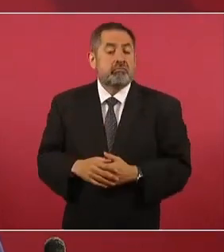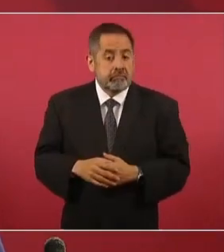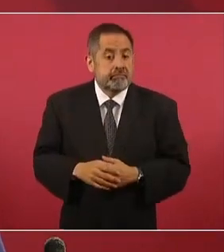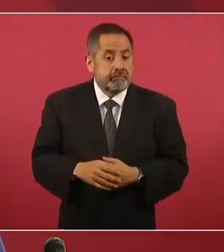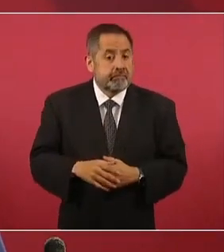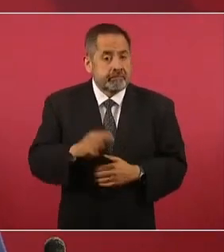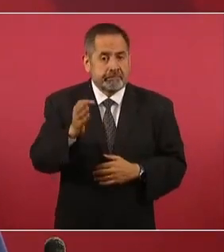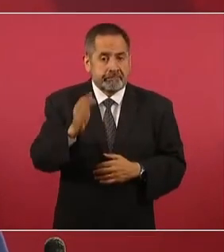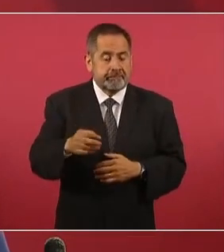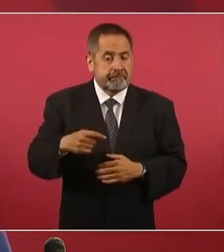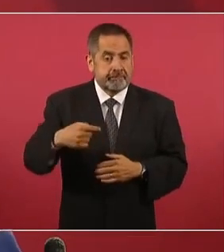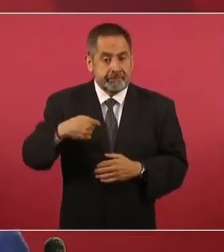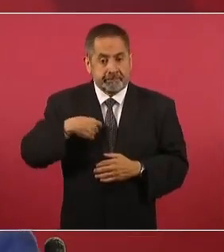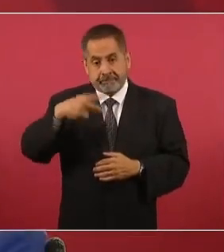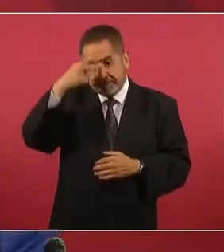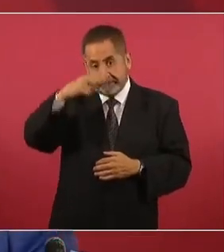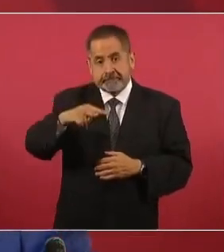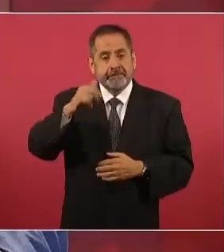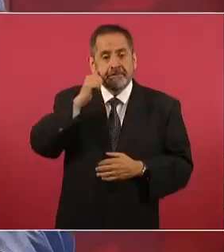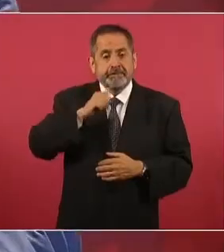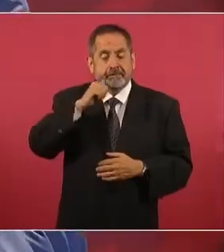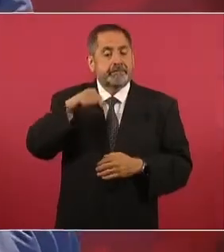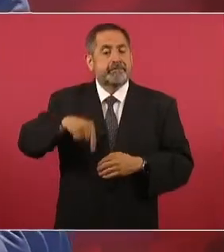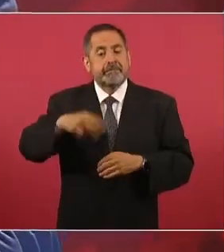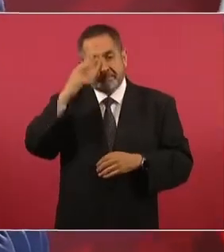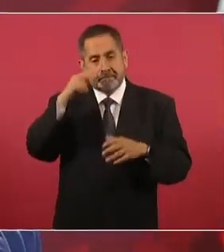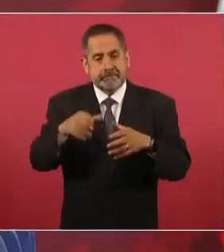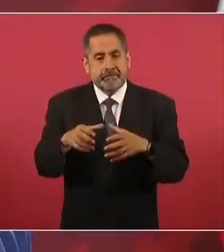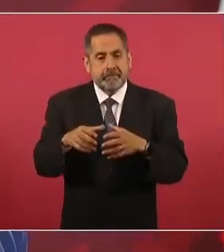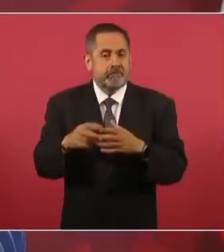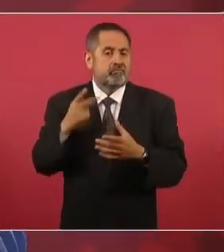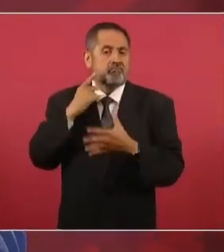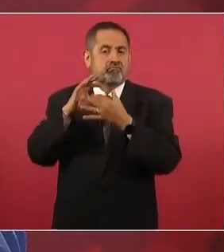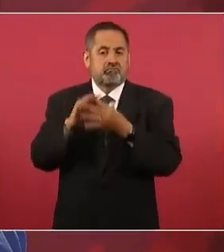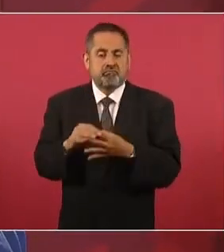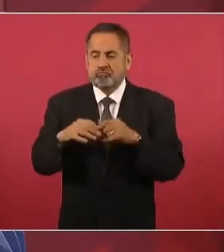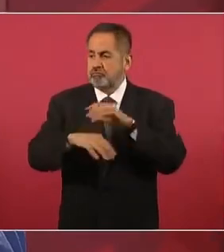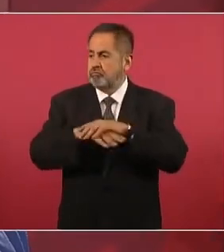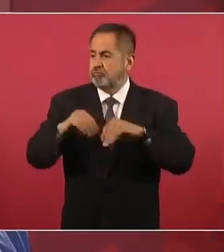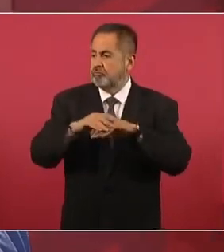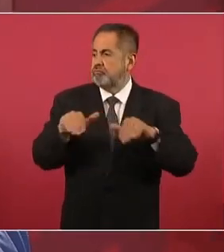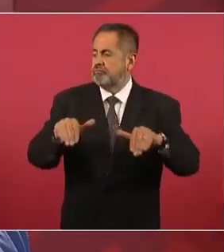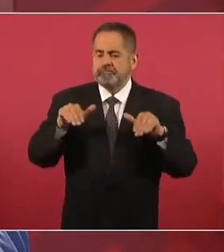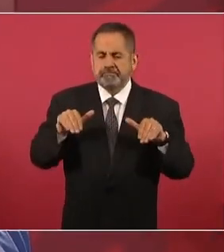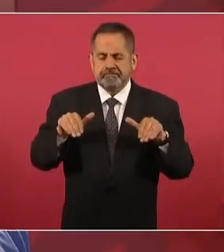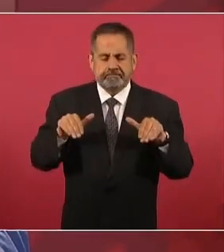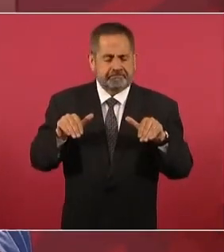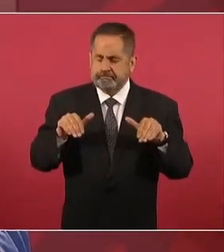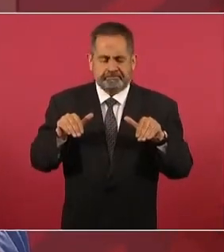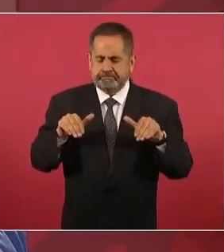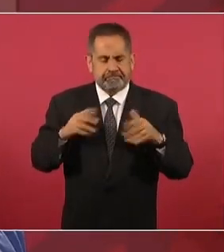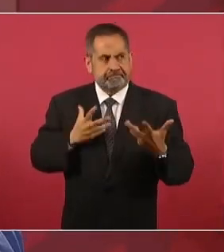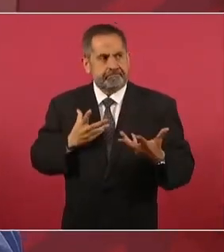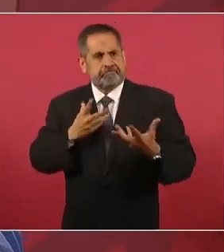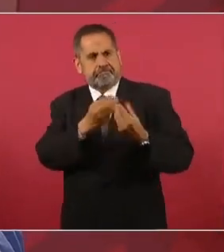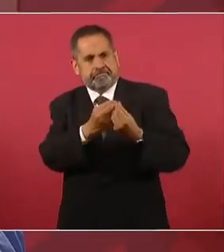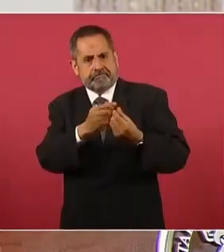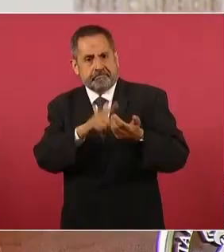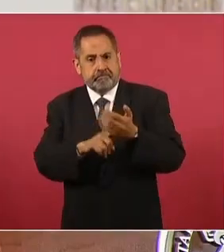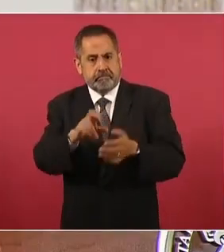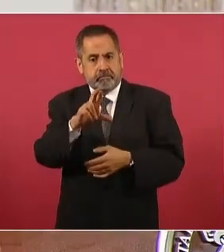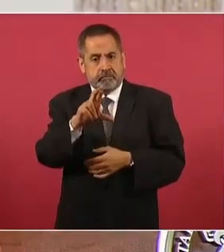habiendo México sostenido una política de neutralidad. Pero como se trataba de